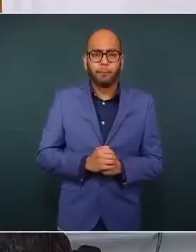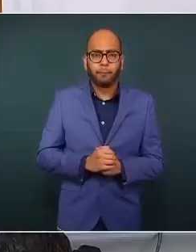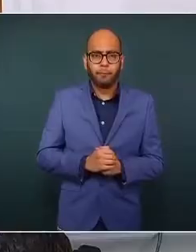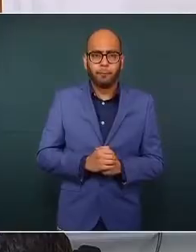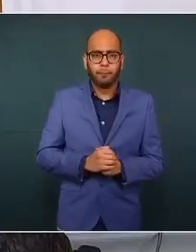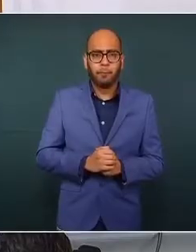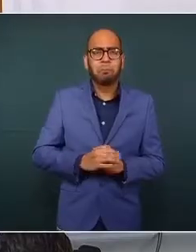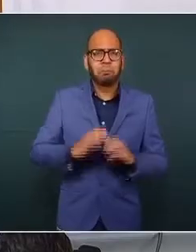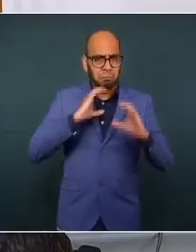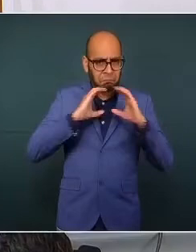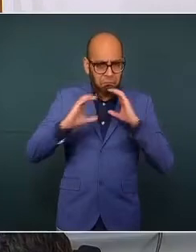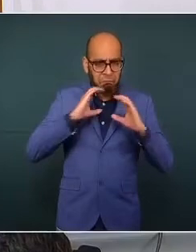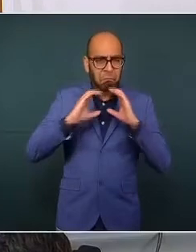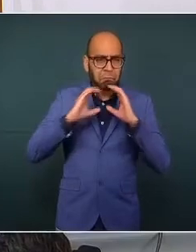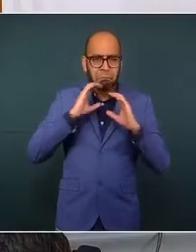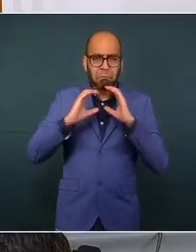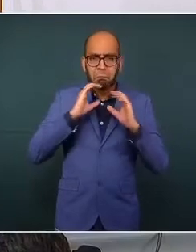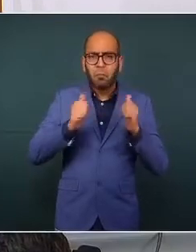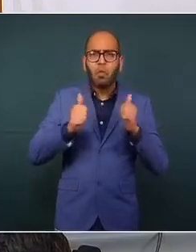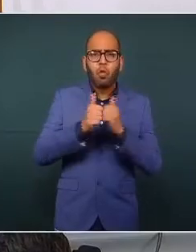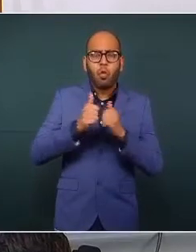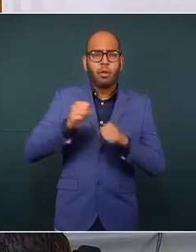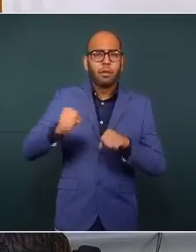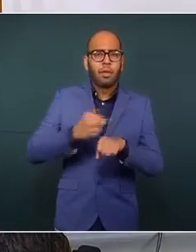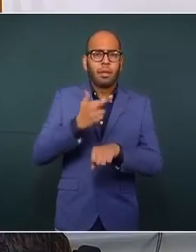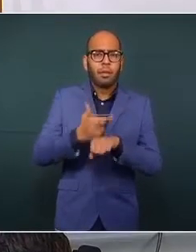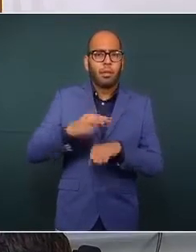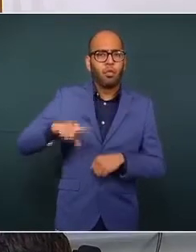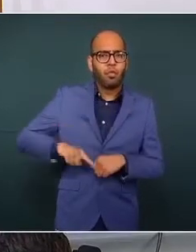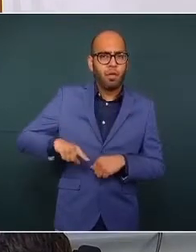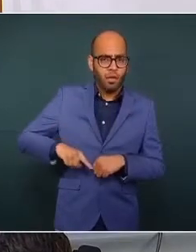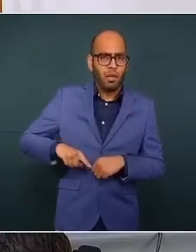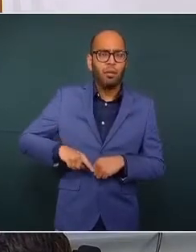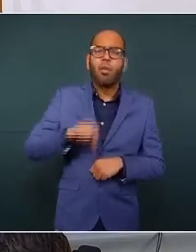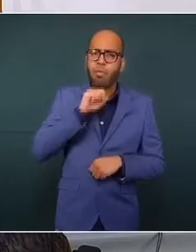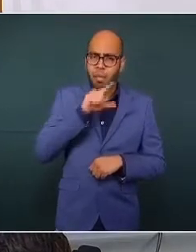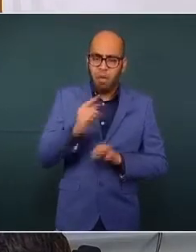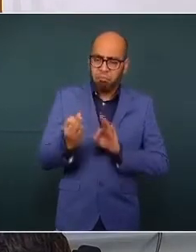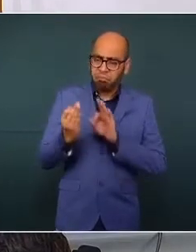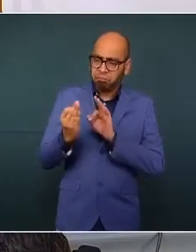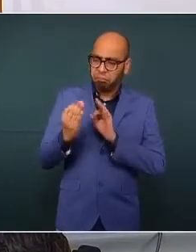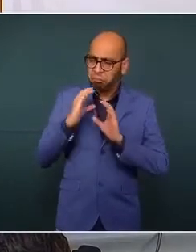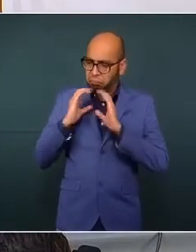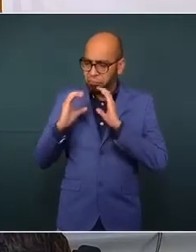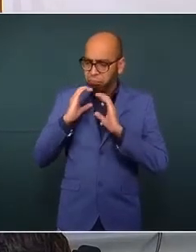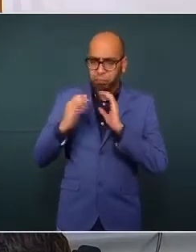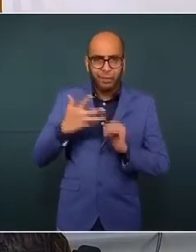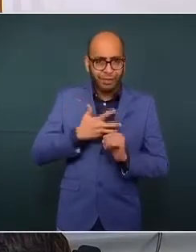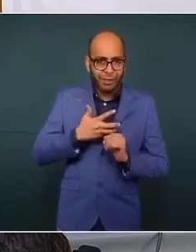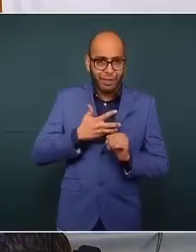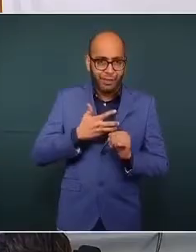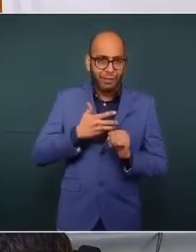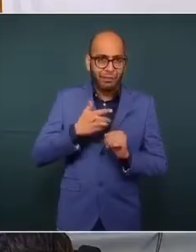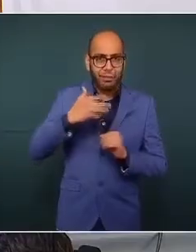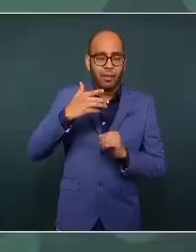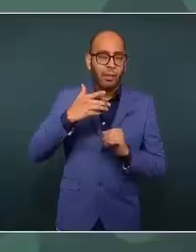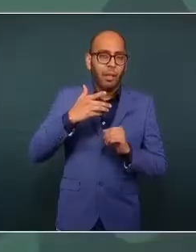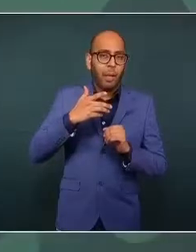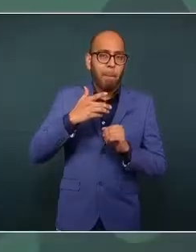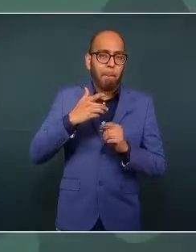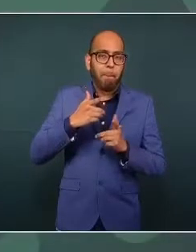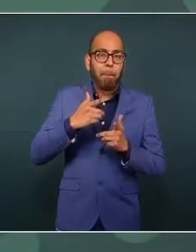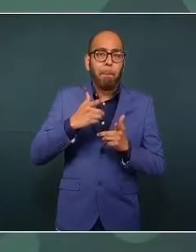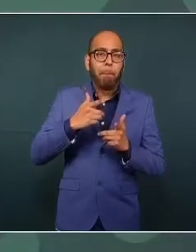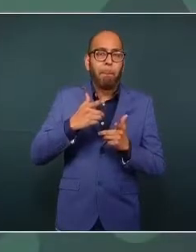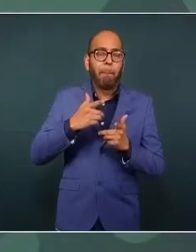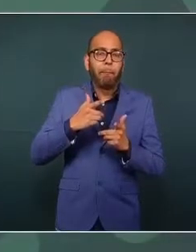Tenemos comunicación permanente con la señora secretaria de Gobernación, ahora por la cuestión de la epidemia lo hacemos